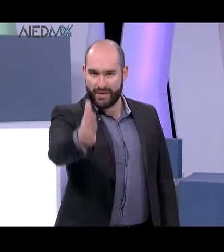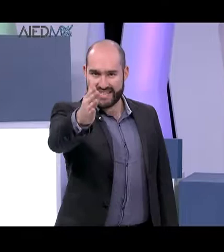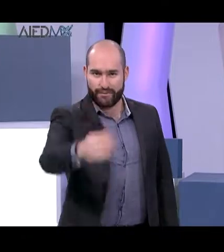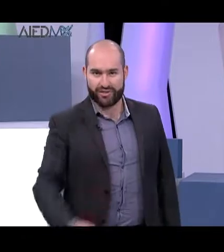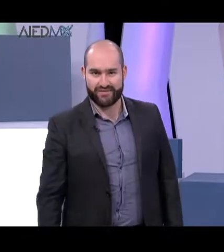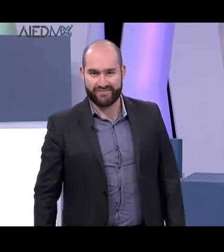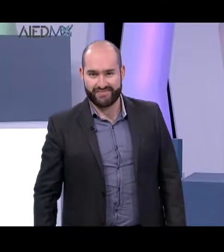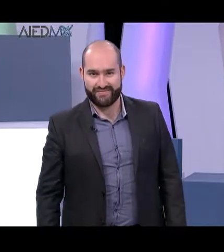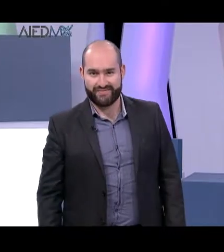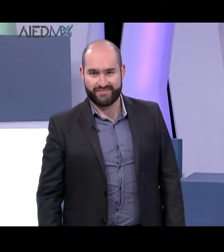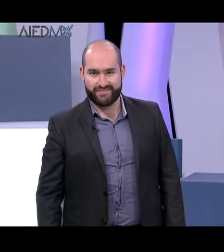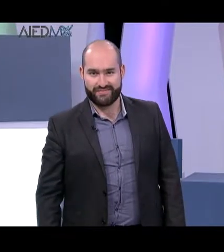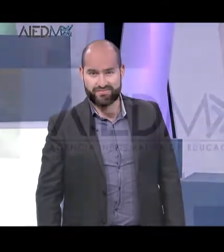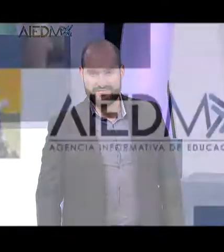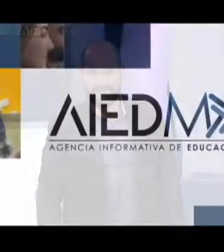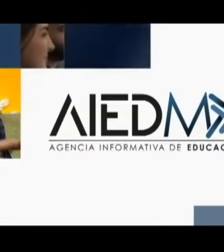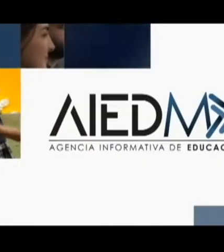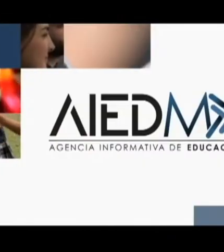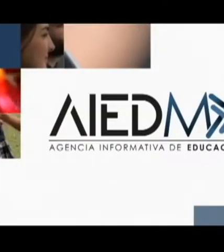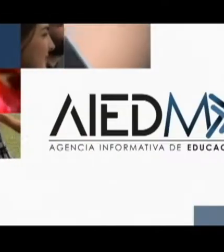Extracto. ¡Comenzamos!